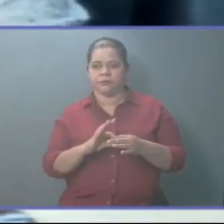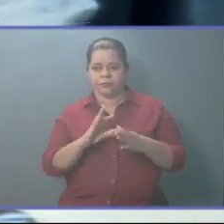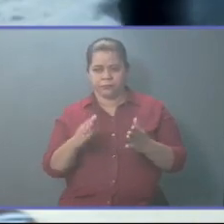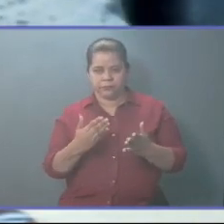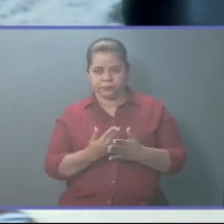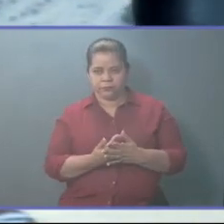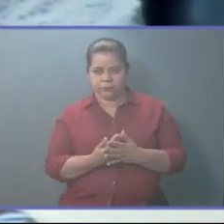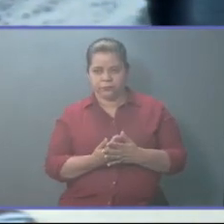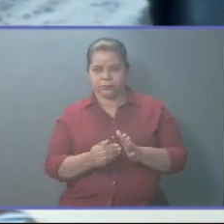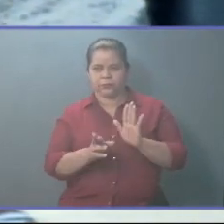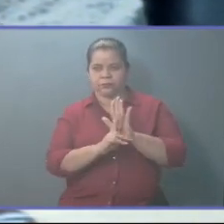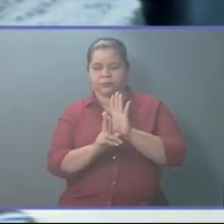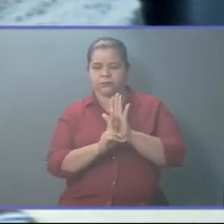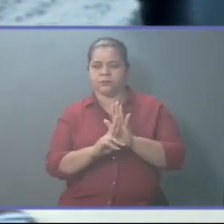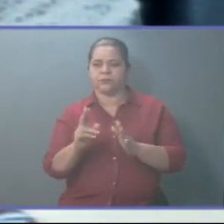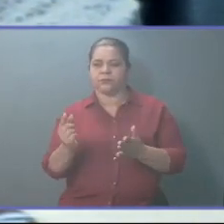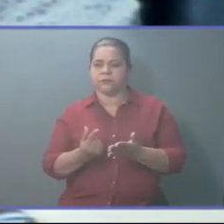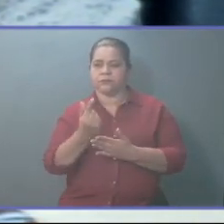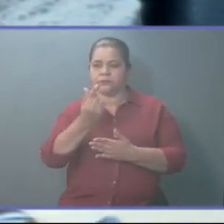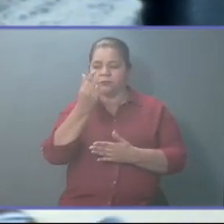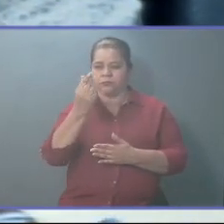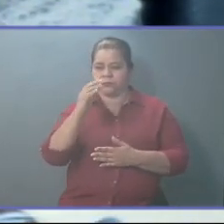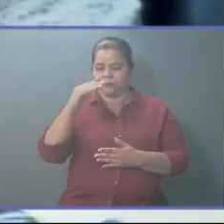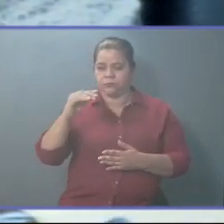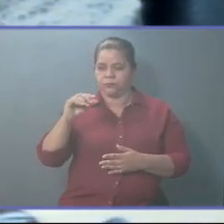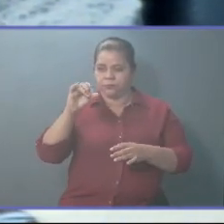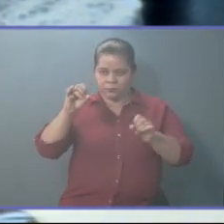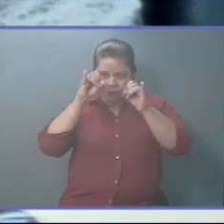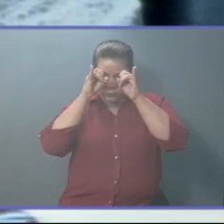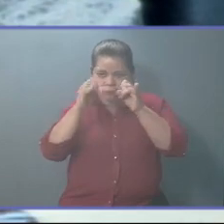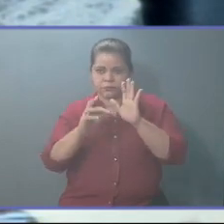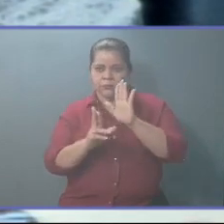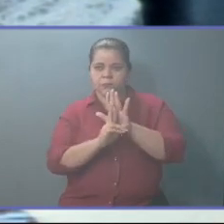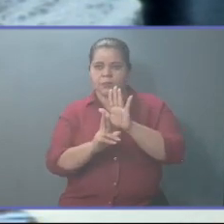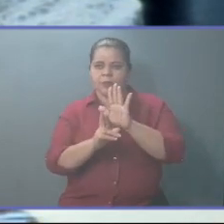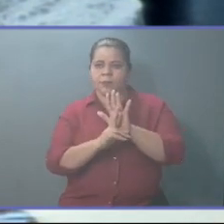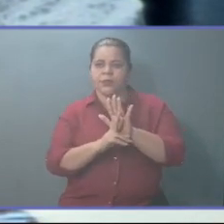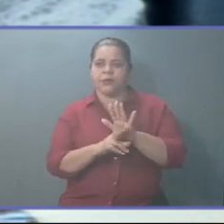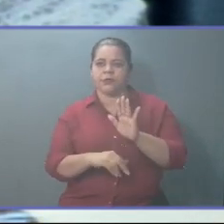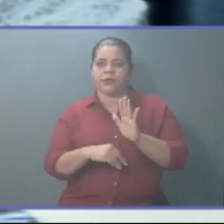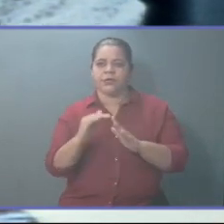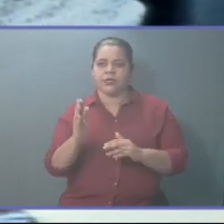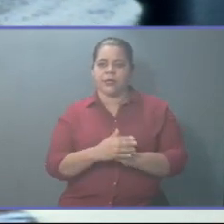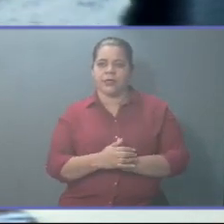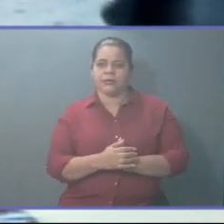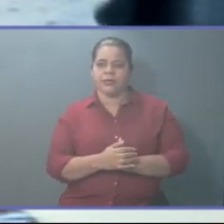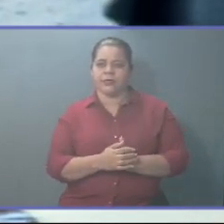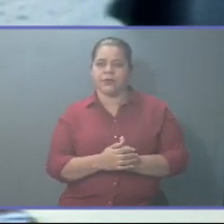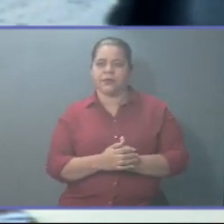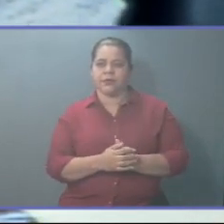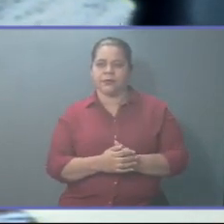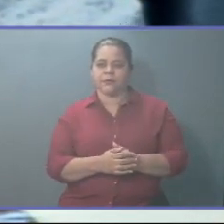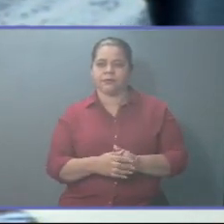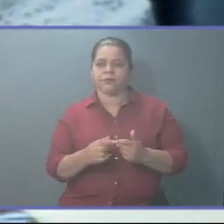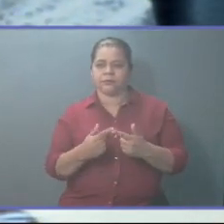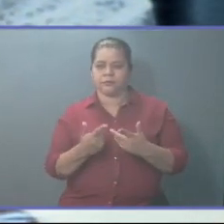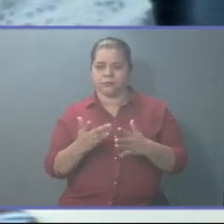de la UCA, el representante de varias